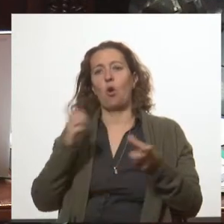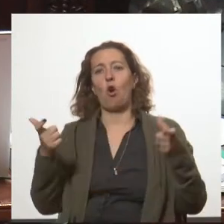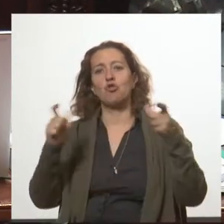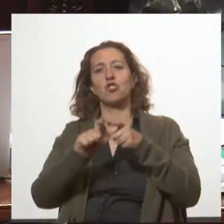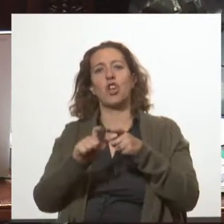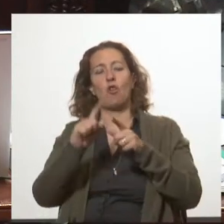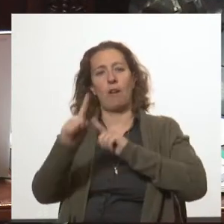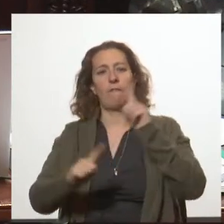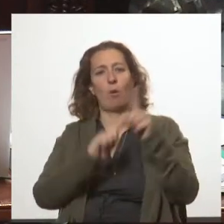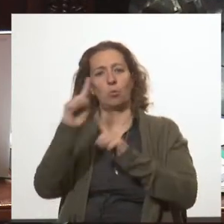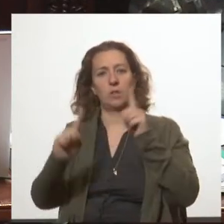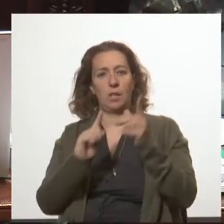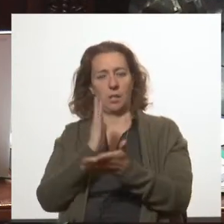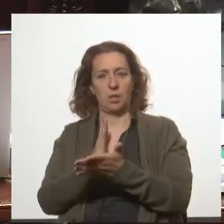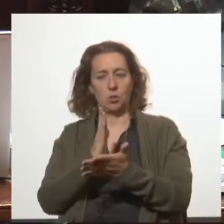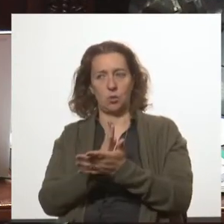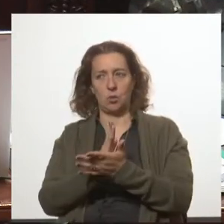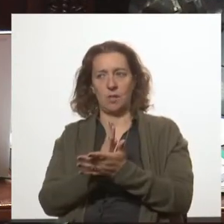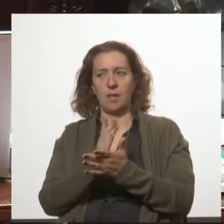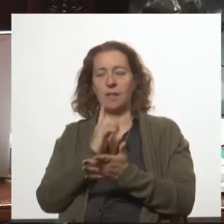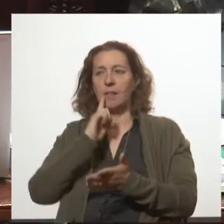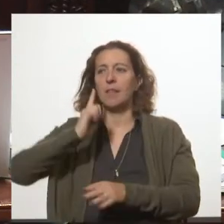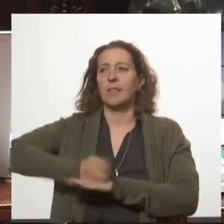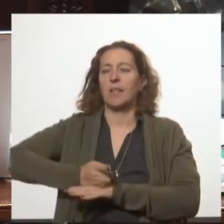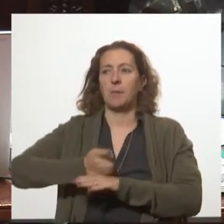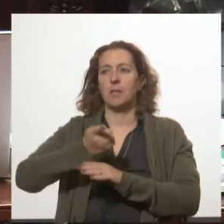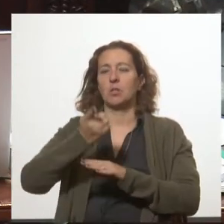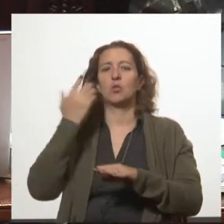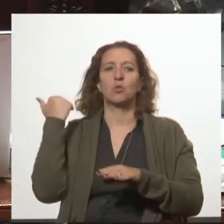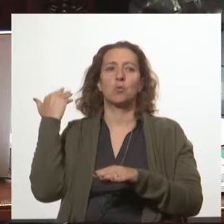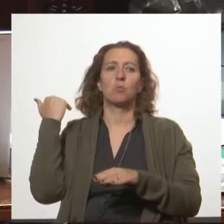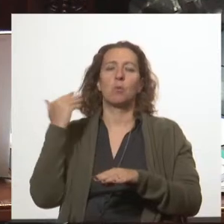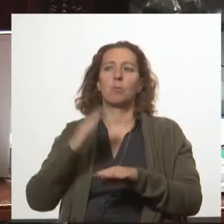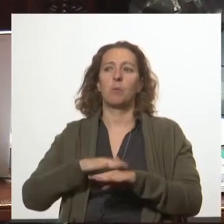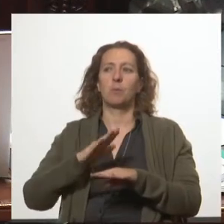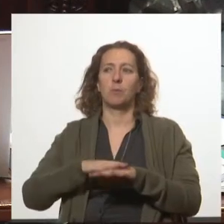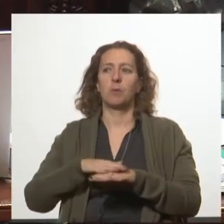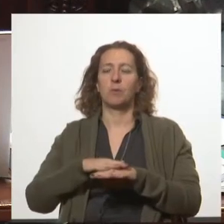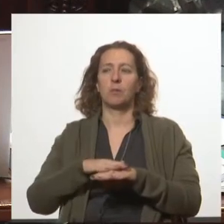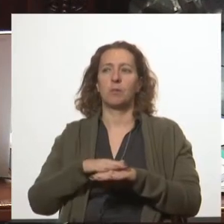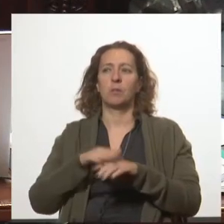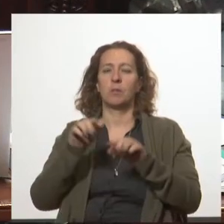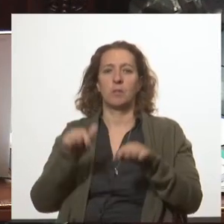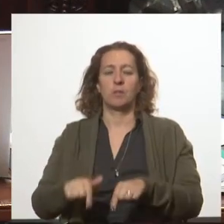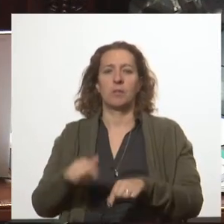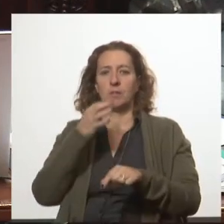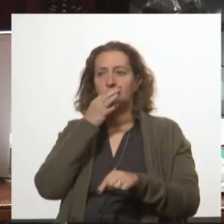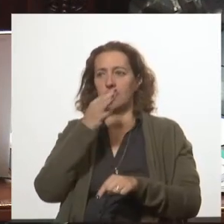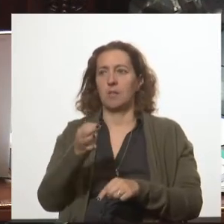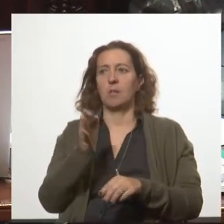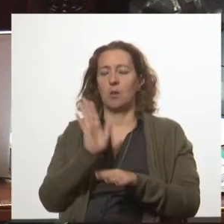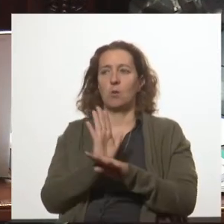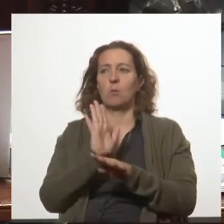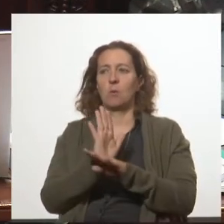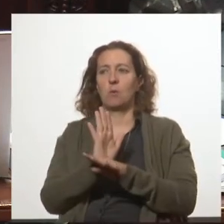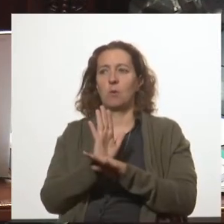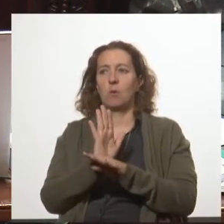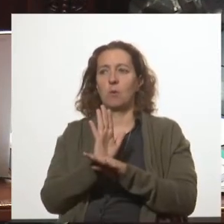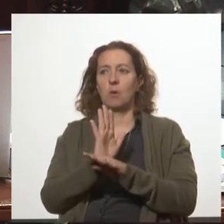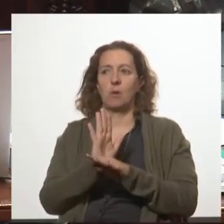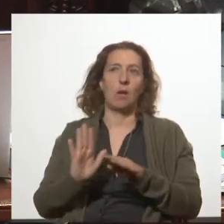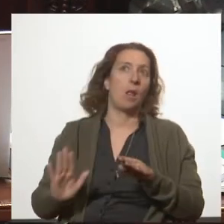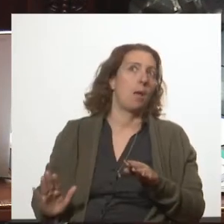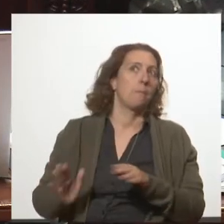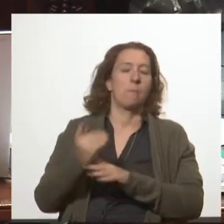la facultad de derecho el dictamen que en su momento aquí en sala se estableció como que era la cima